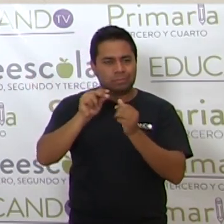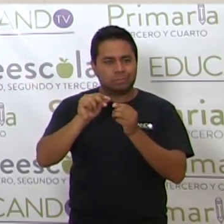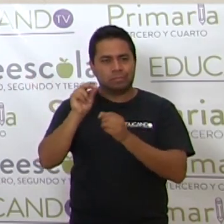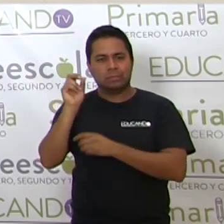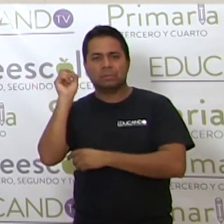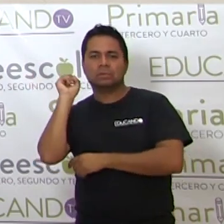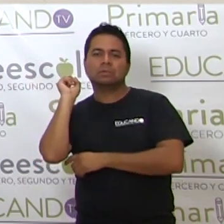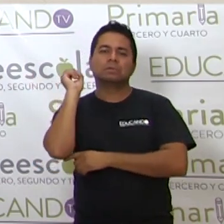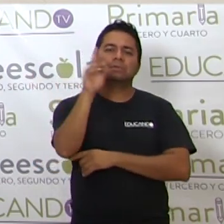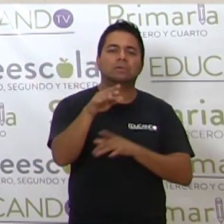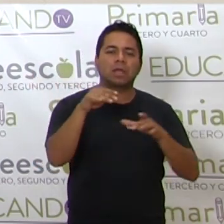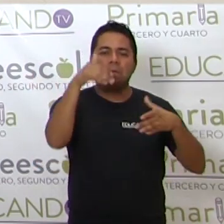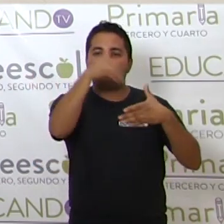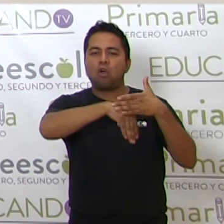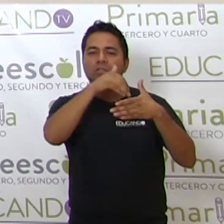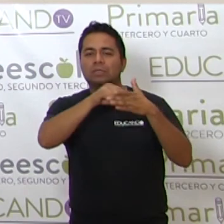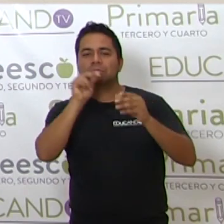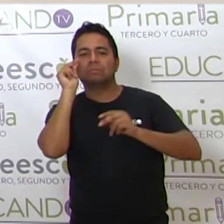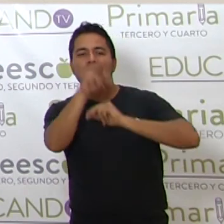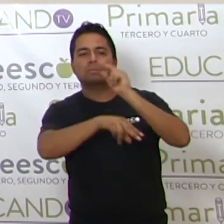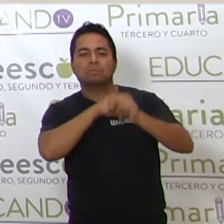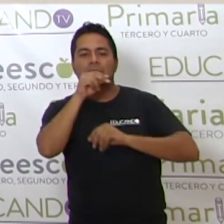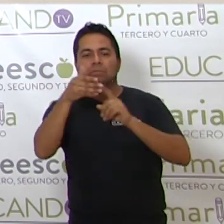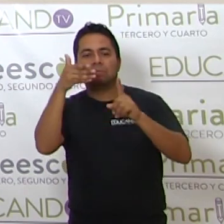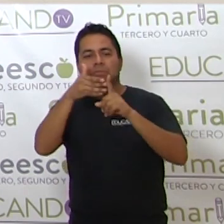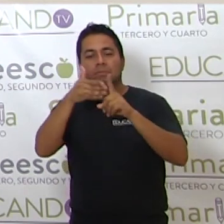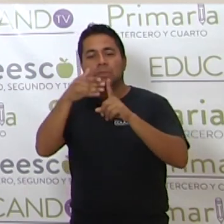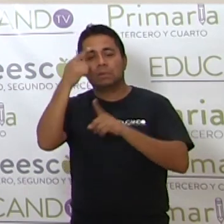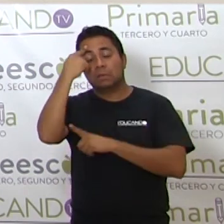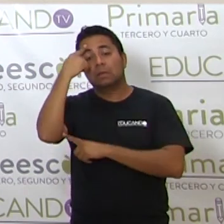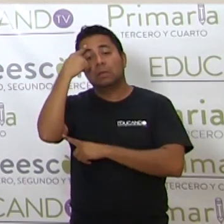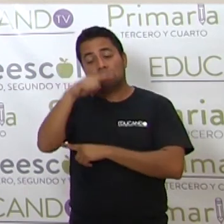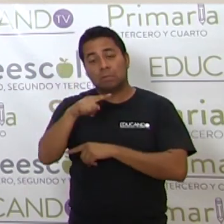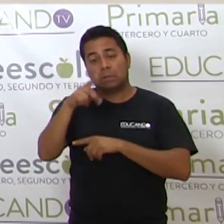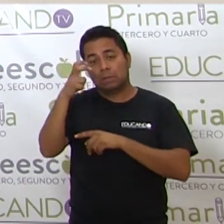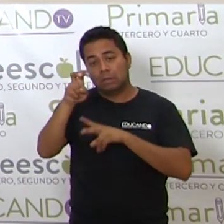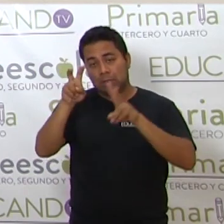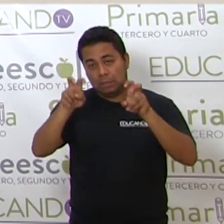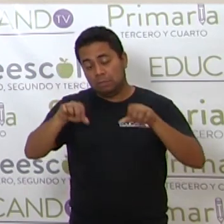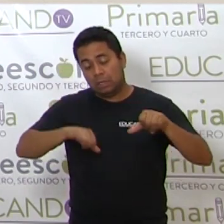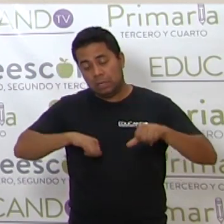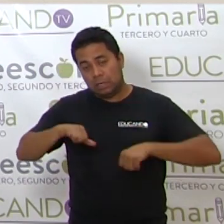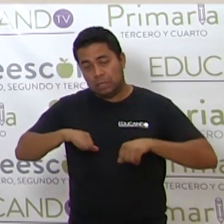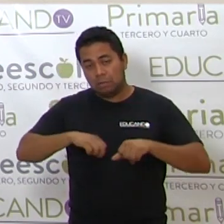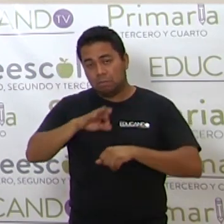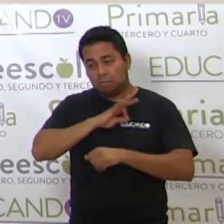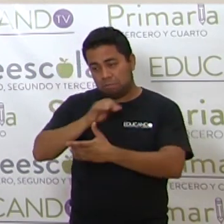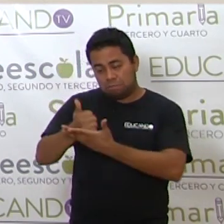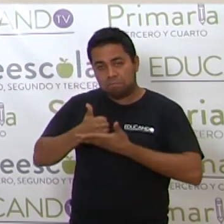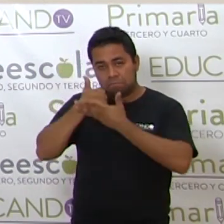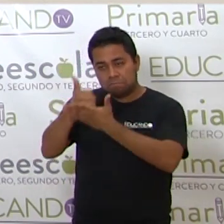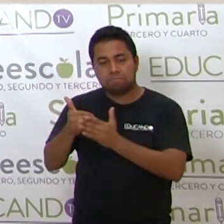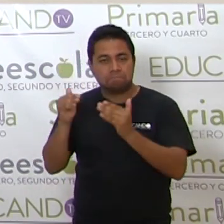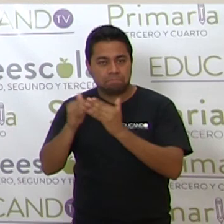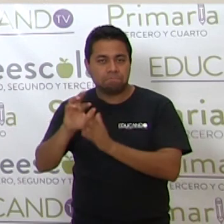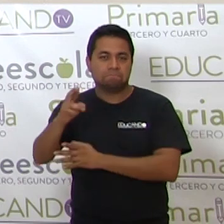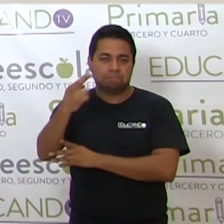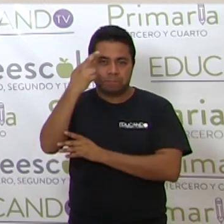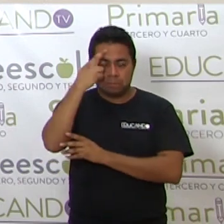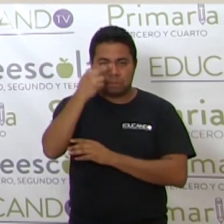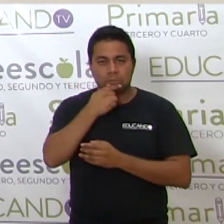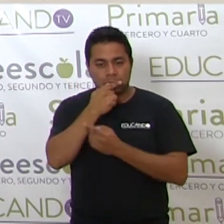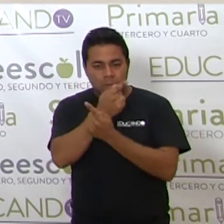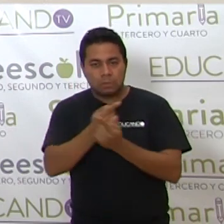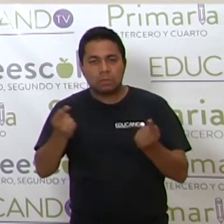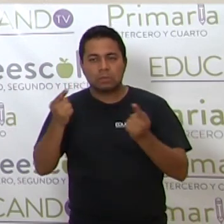avientan a una bolsita y estamos trabajando con actividades que pueden cooperar en casa recuerda que los chicos